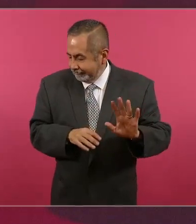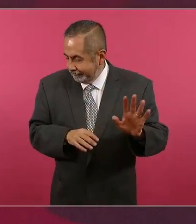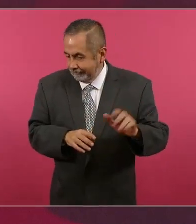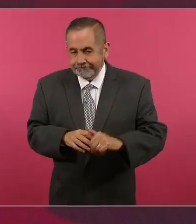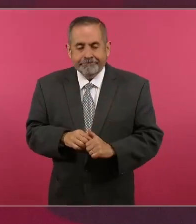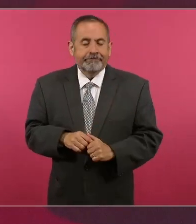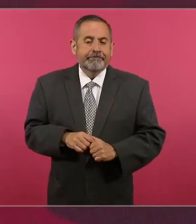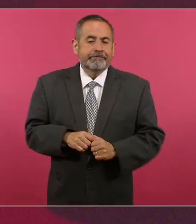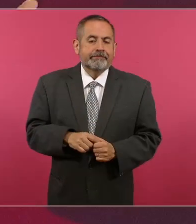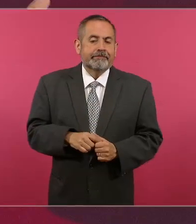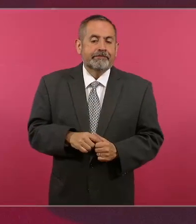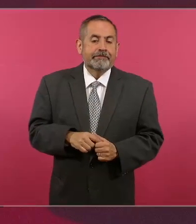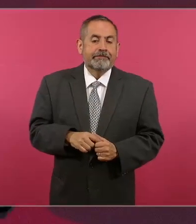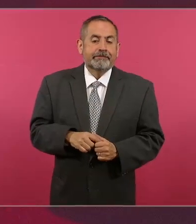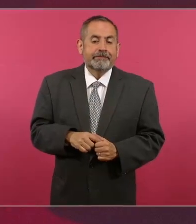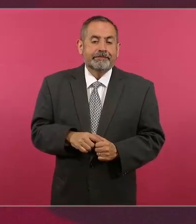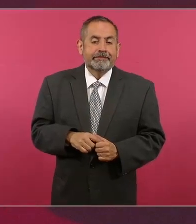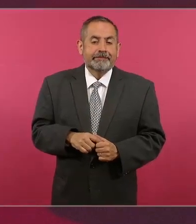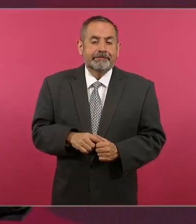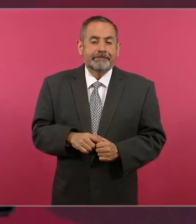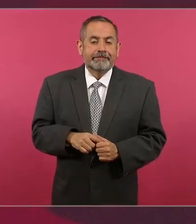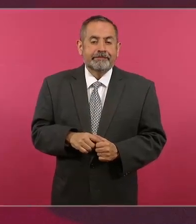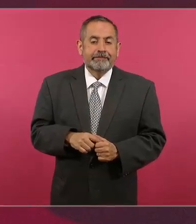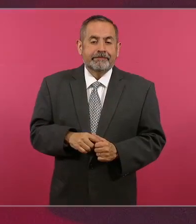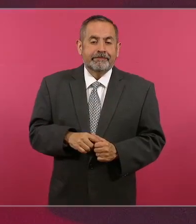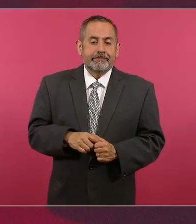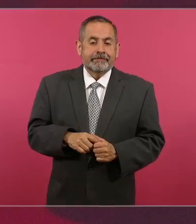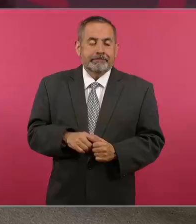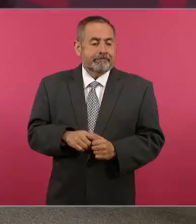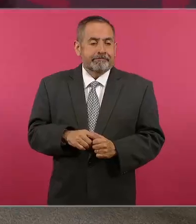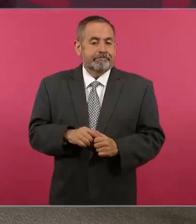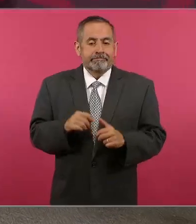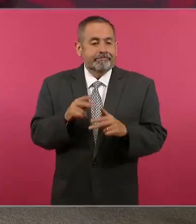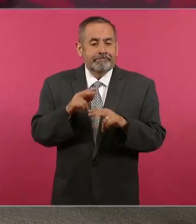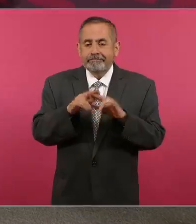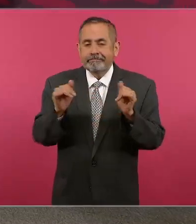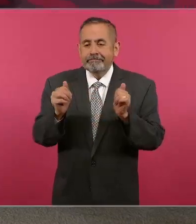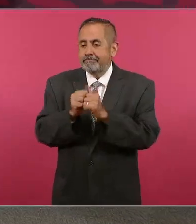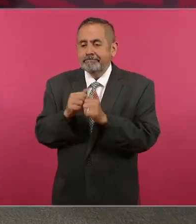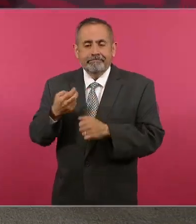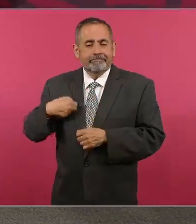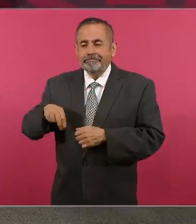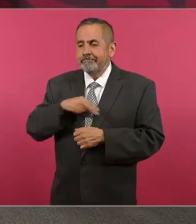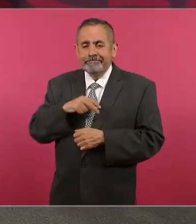Entonces, ni siquiera es por nosotros, ¿no? Pues yo ya